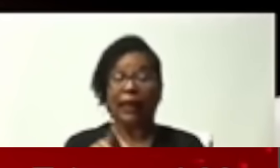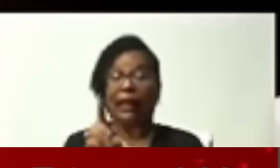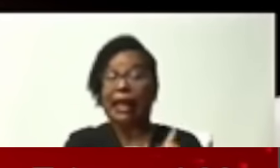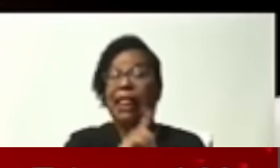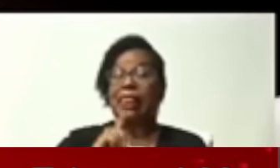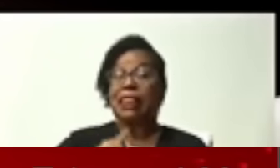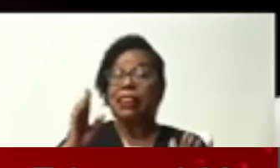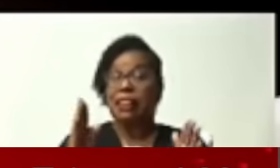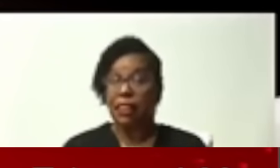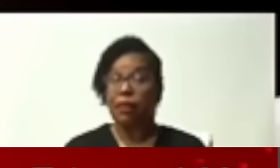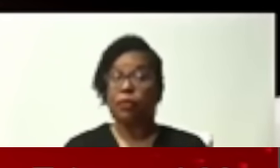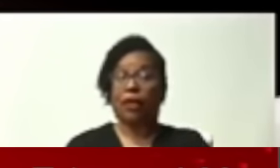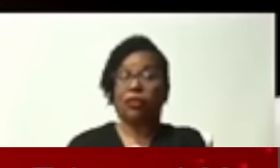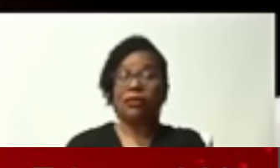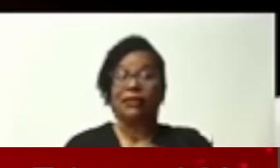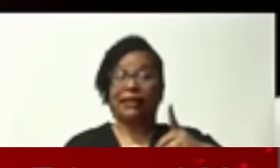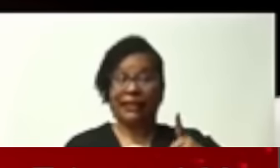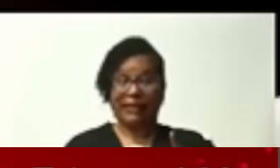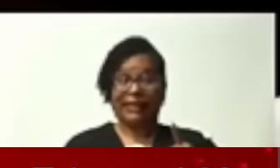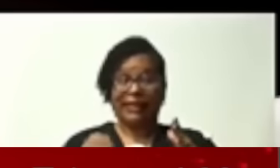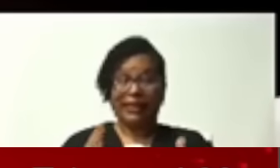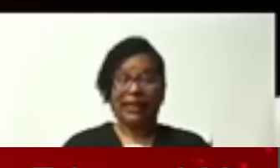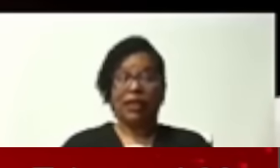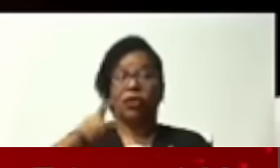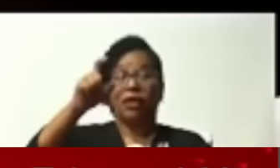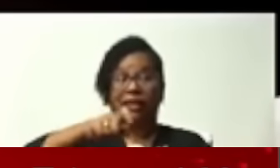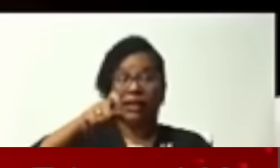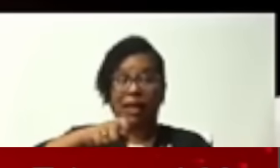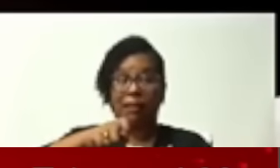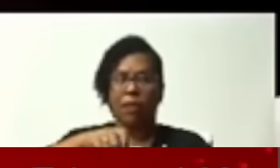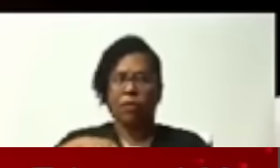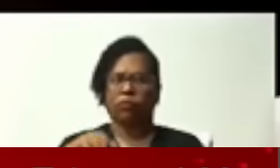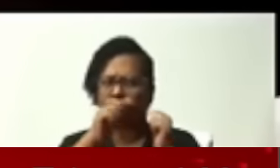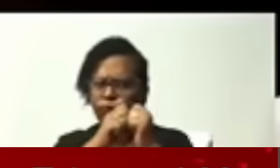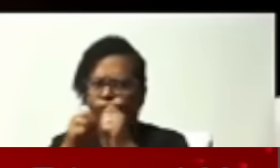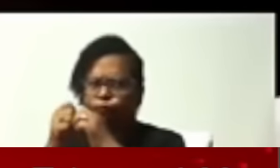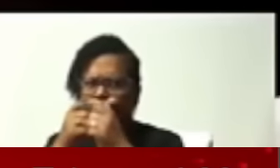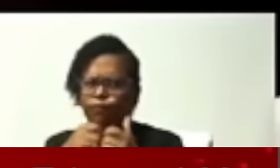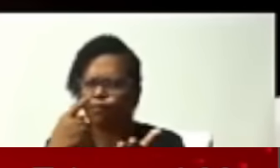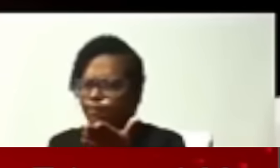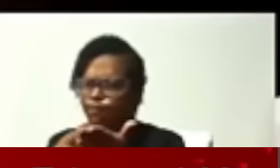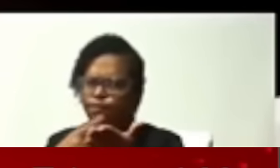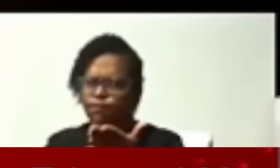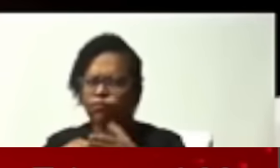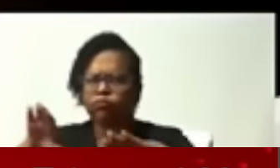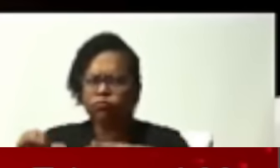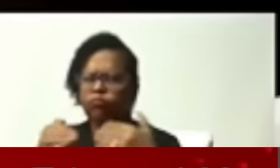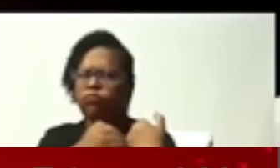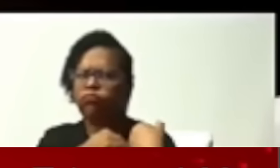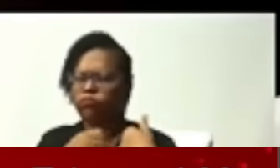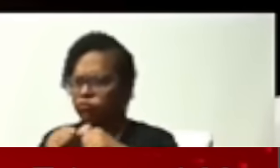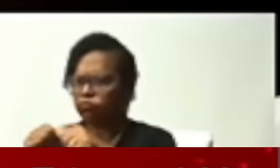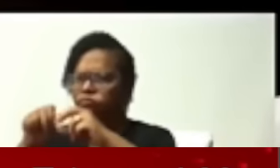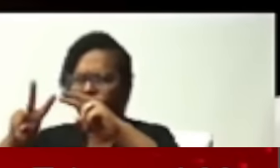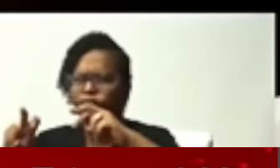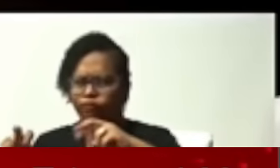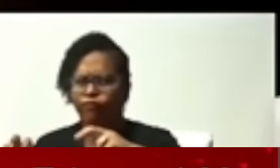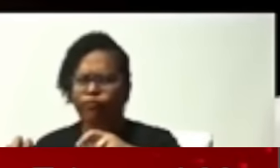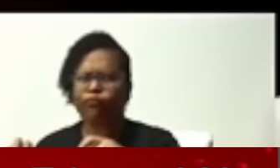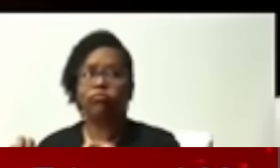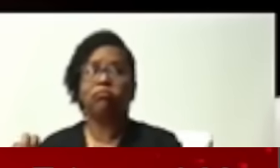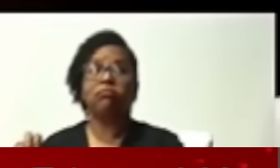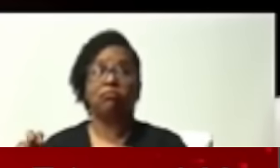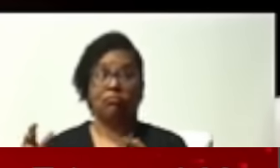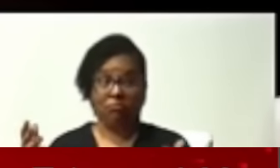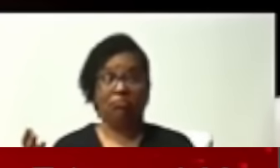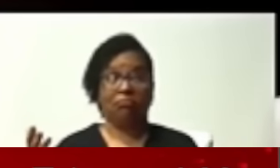Diputados, estuviéramos atentos, estuviéramos en sesión permanente, y ni Dios lo quiera si se dan situaciones como lo que probablemente podría darse ante una